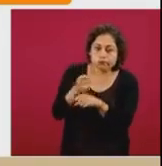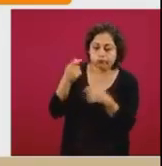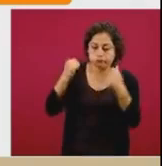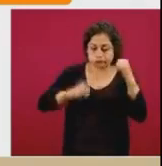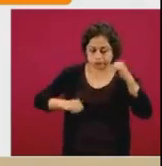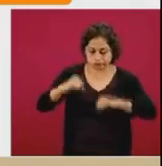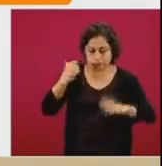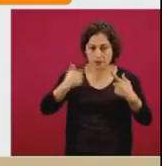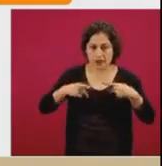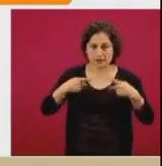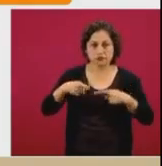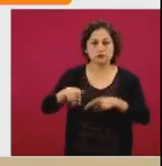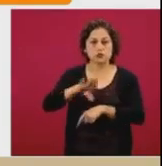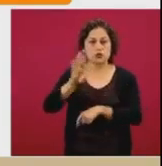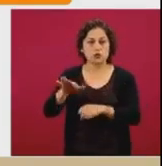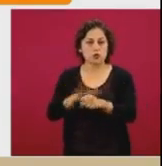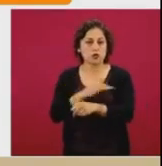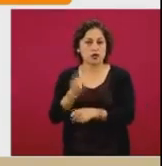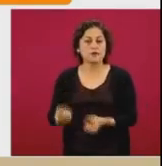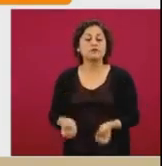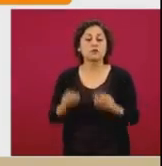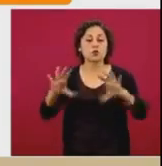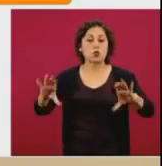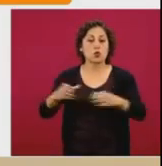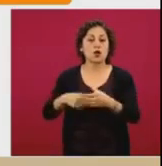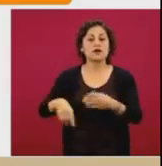de nuestro país. Un total de